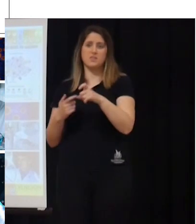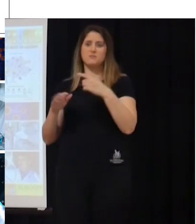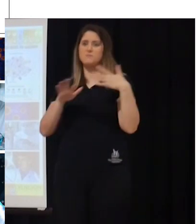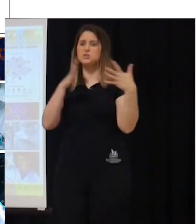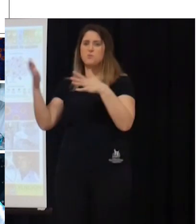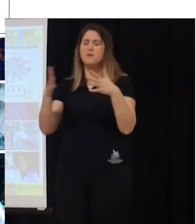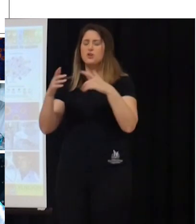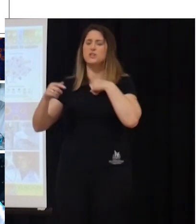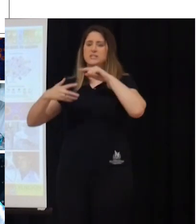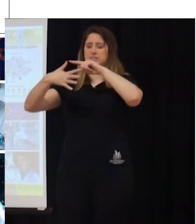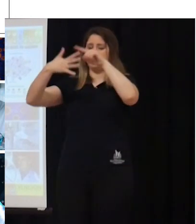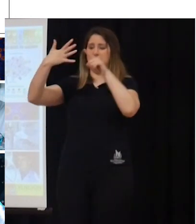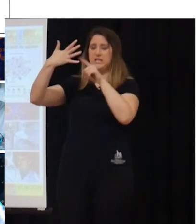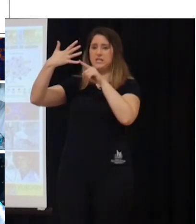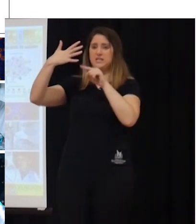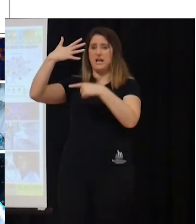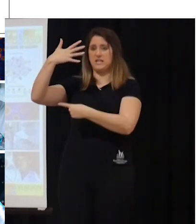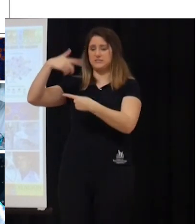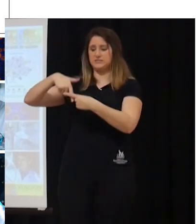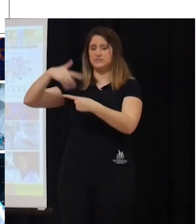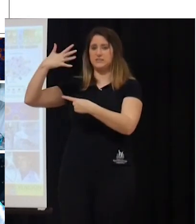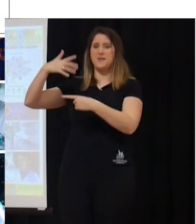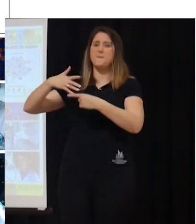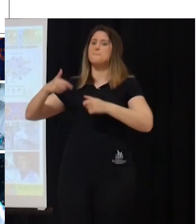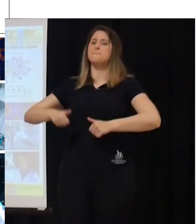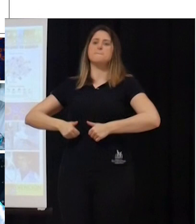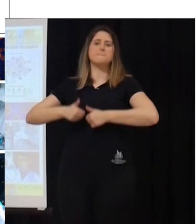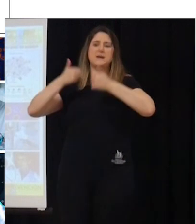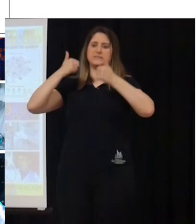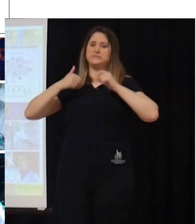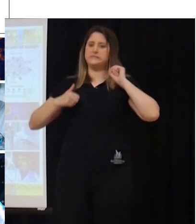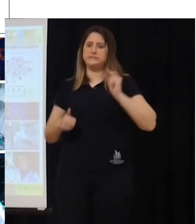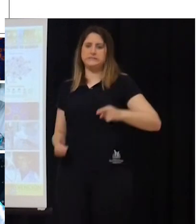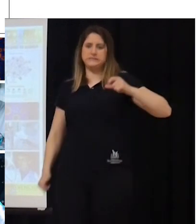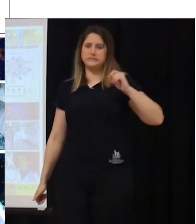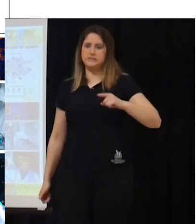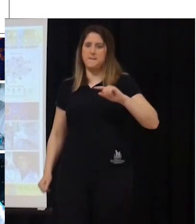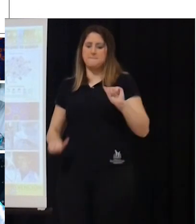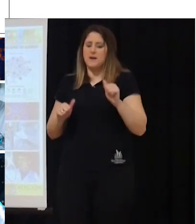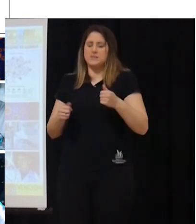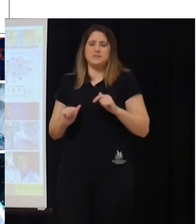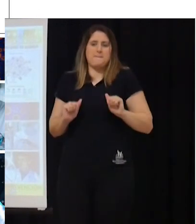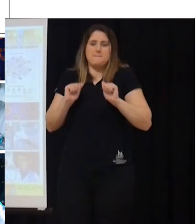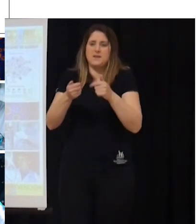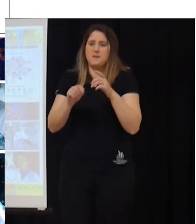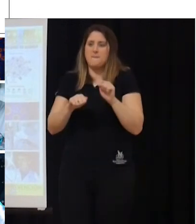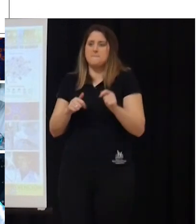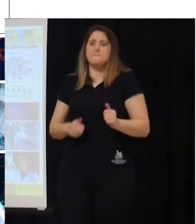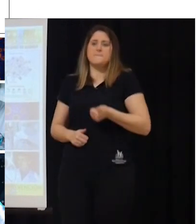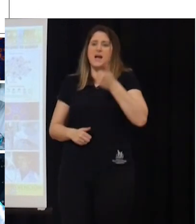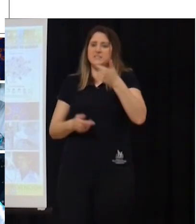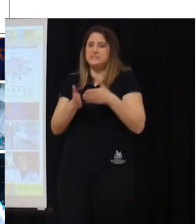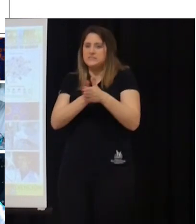la sexta sean las que más alicientes, las que más iniciativas, las que más inquietud